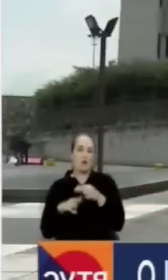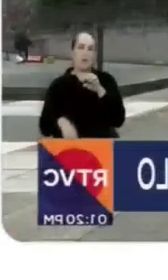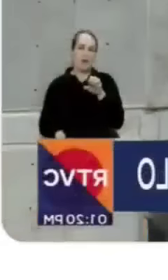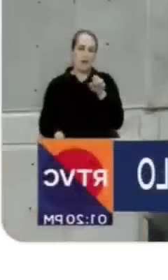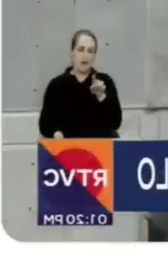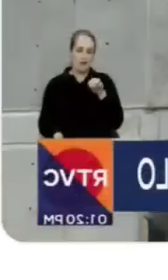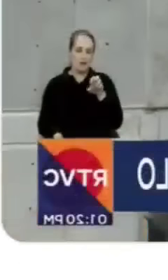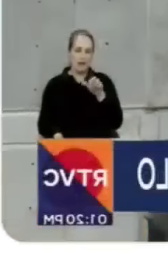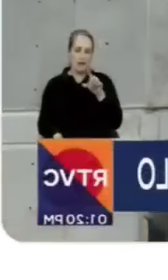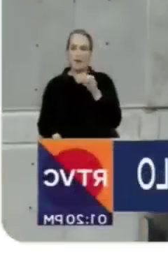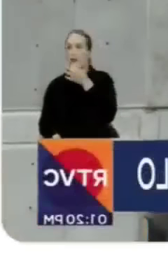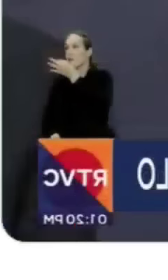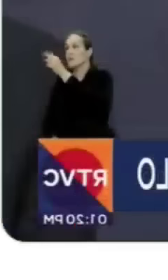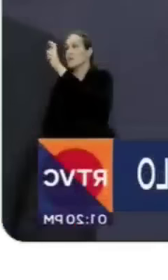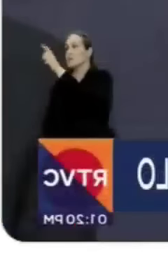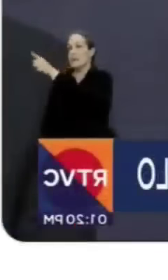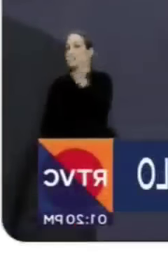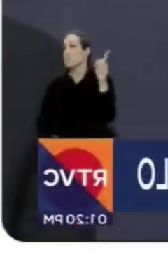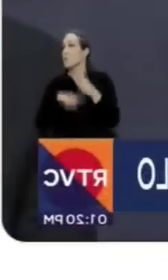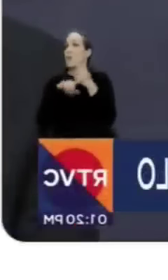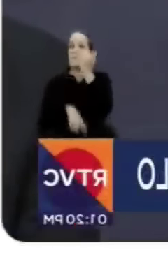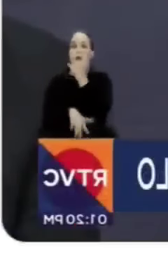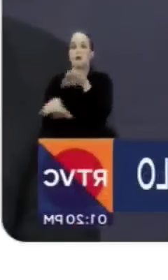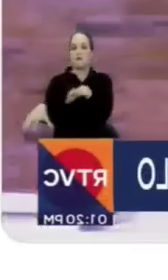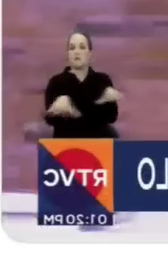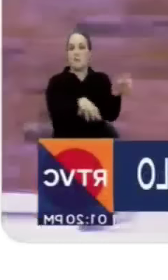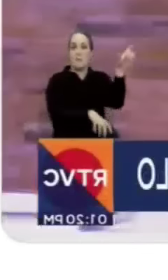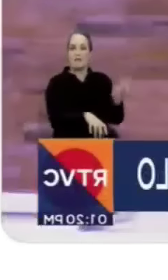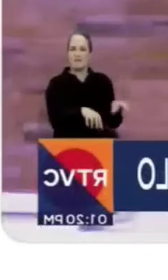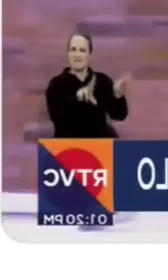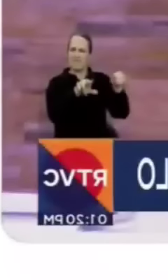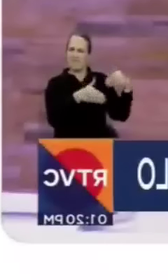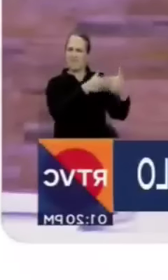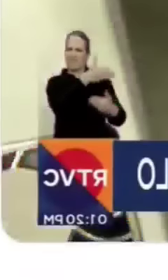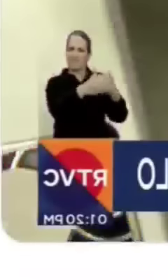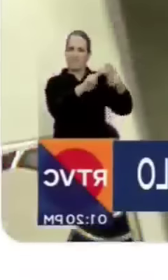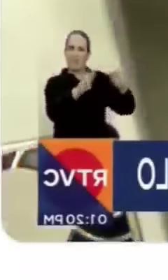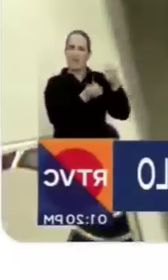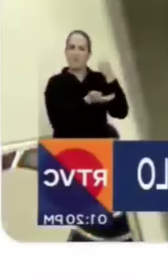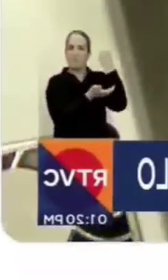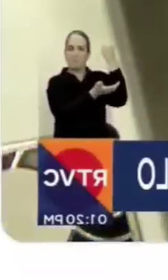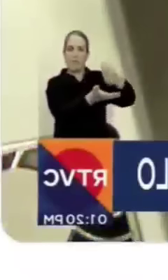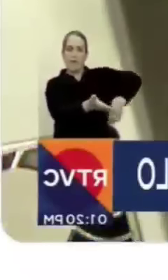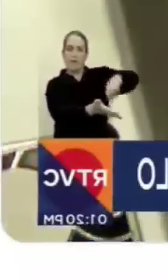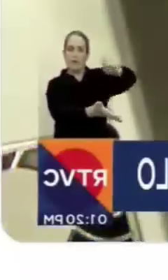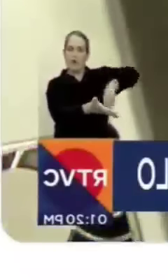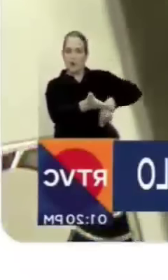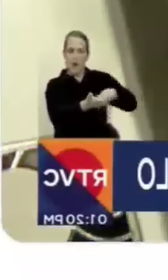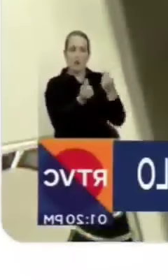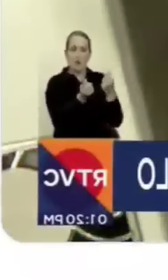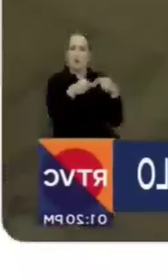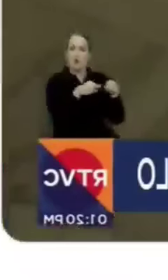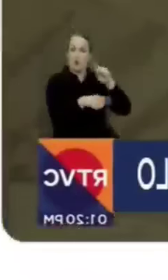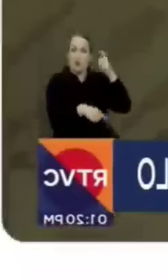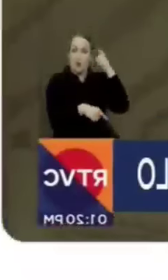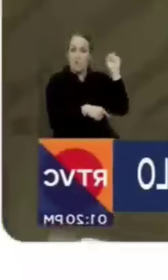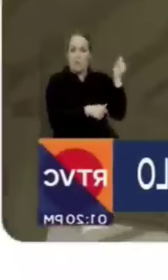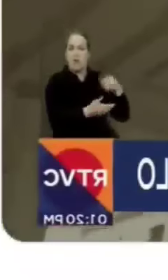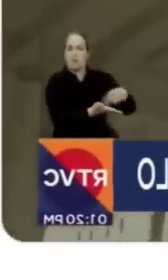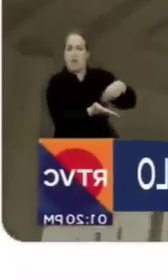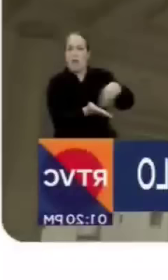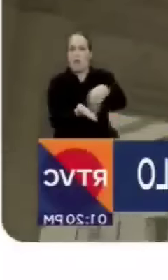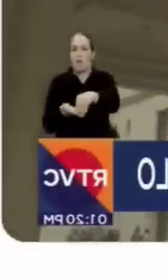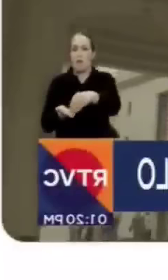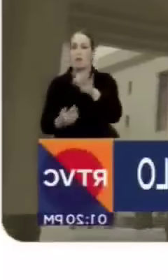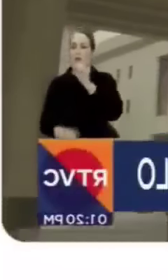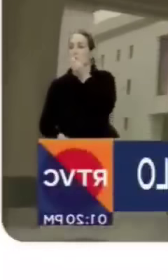una denuncia penal en contra de la procuradora Margarita Cabello por presuntas irregularidades frente al manejo de millonarios recursos públicos en la entidad. hechos que ya están en